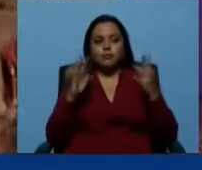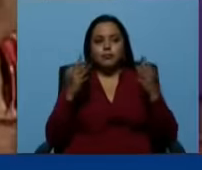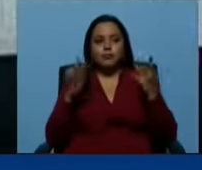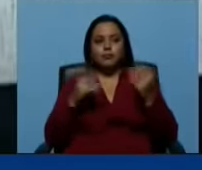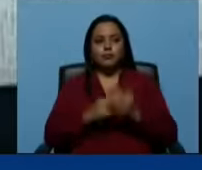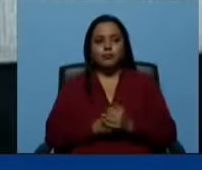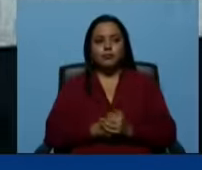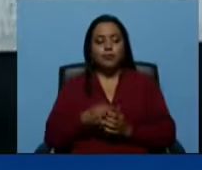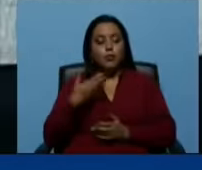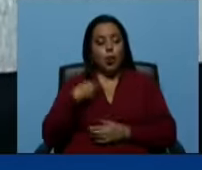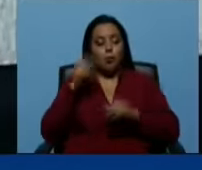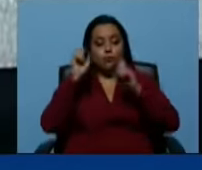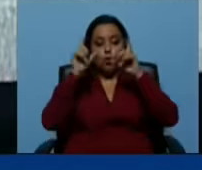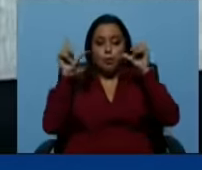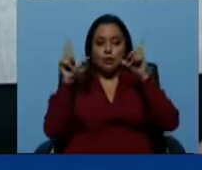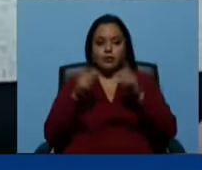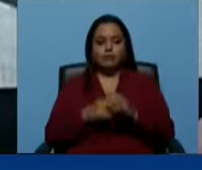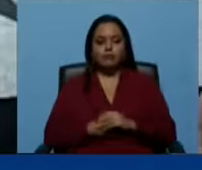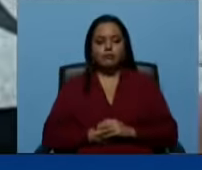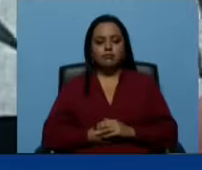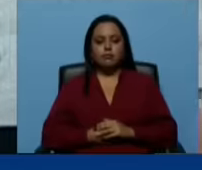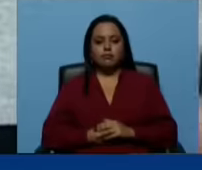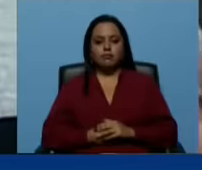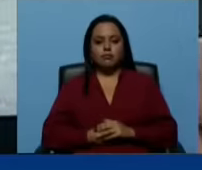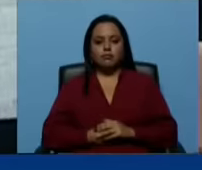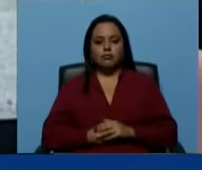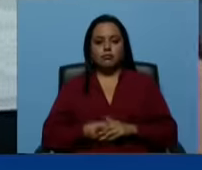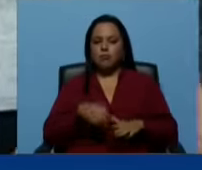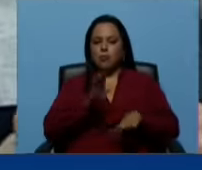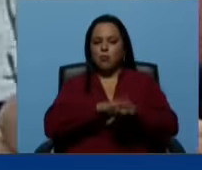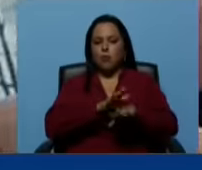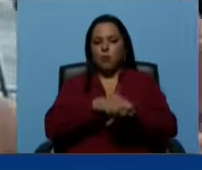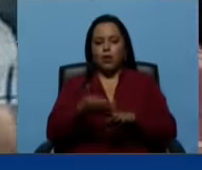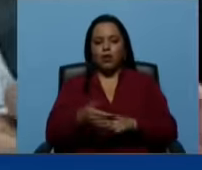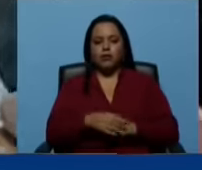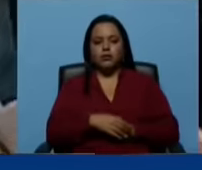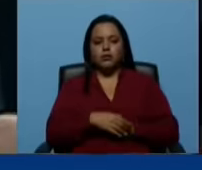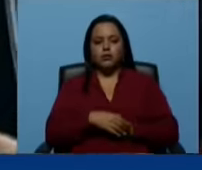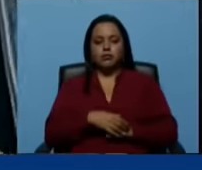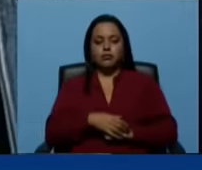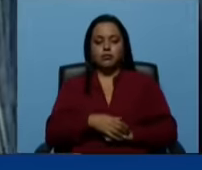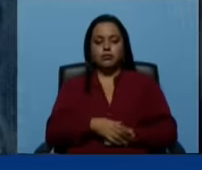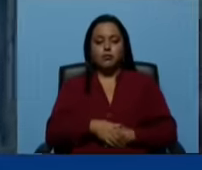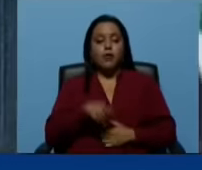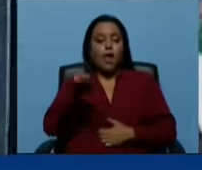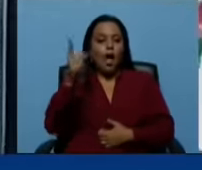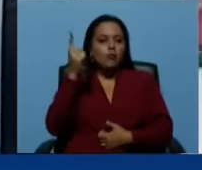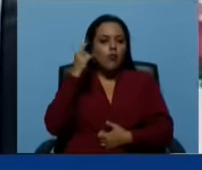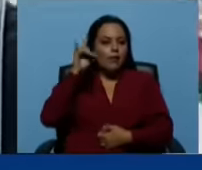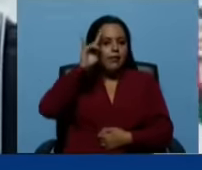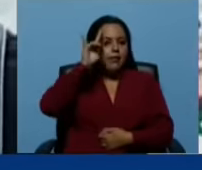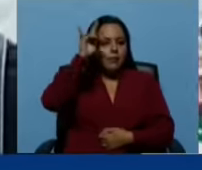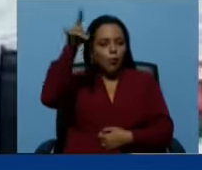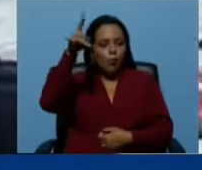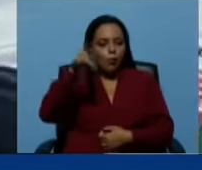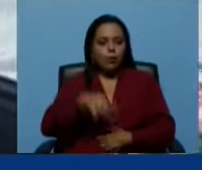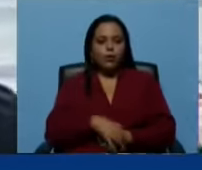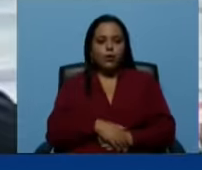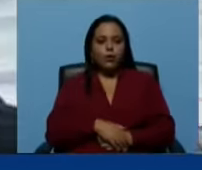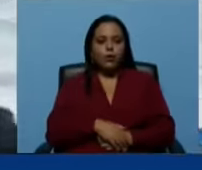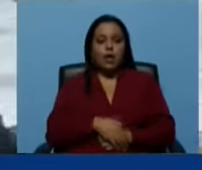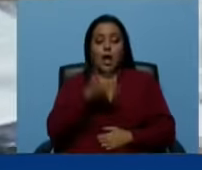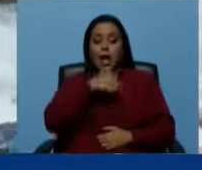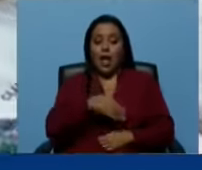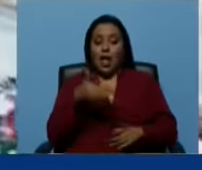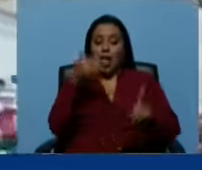Y yo descubrí por qué esta demonia fascista la agarró con